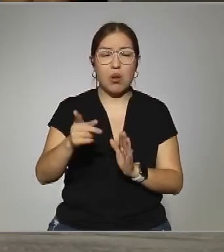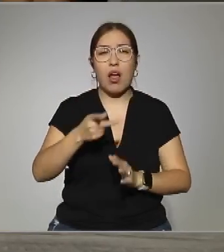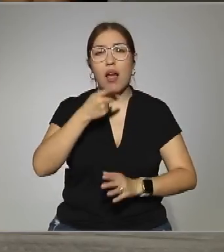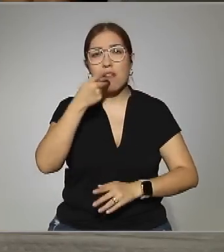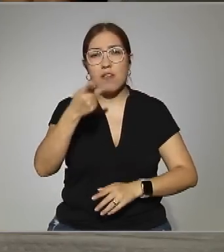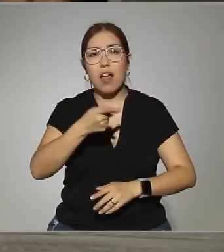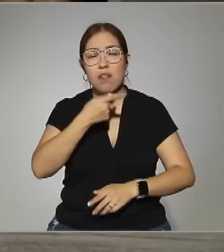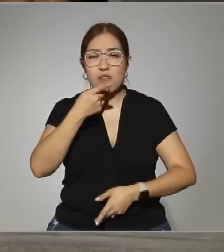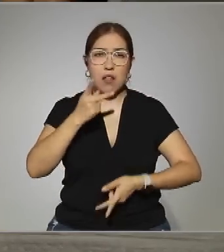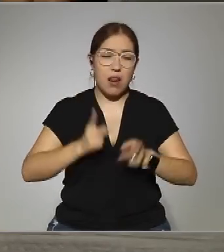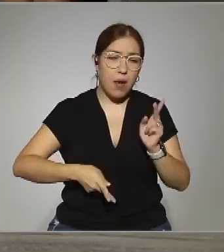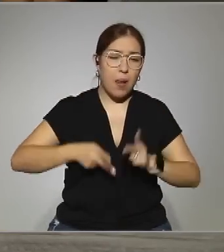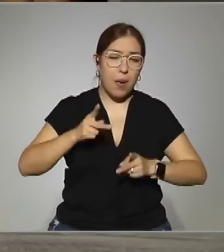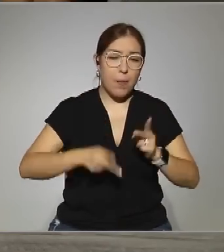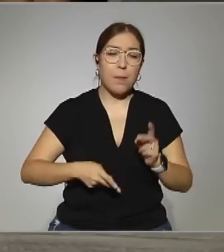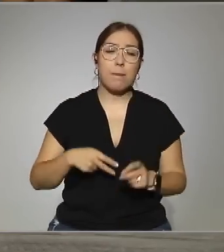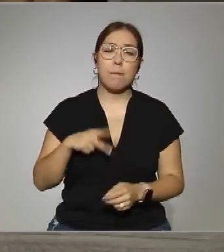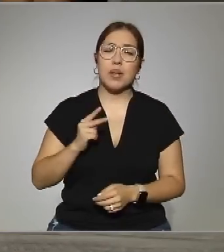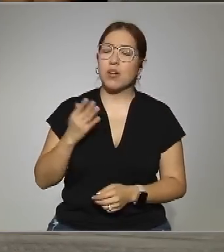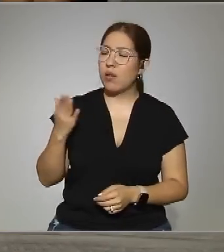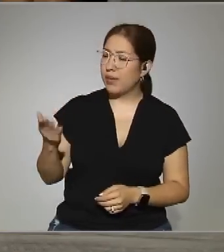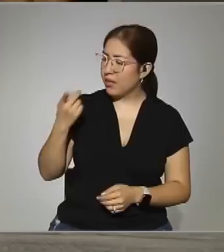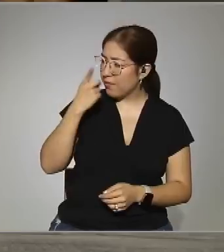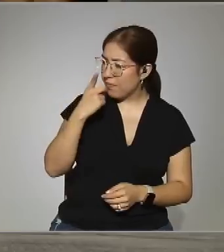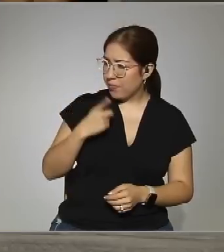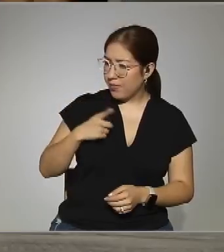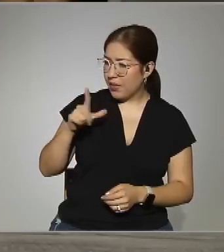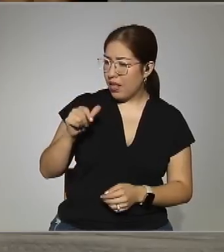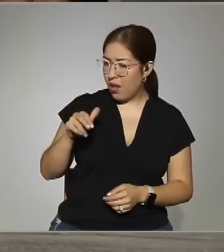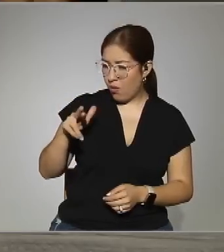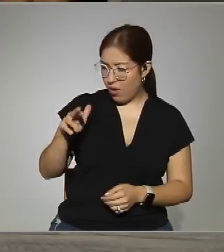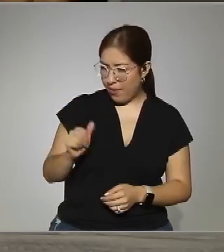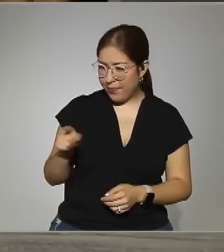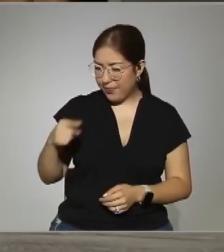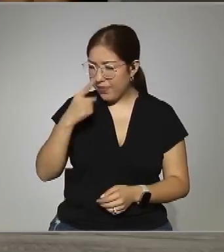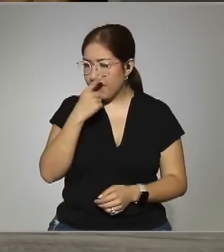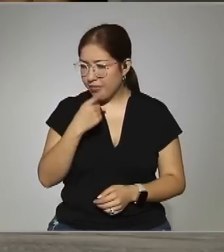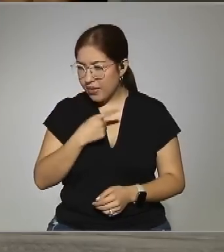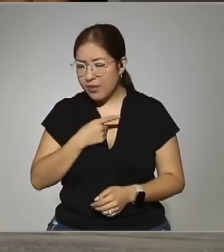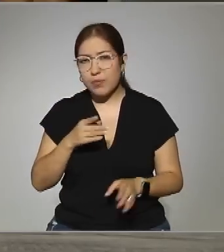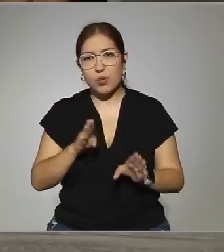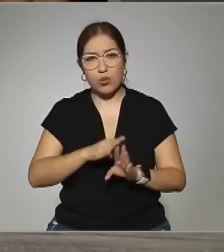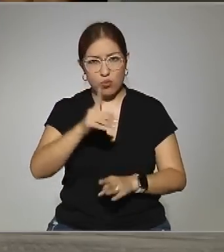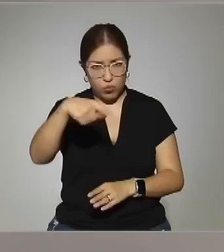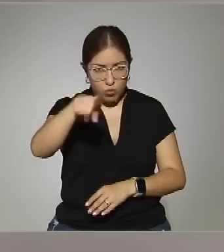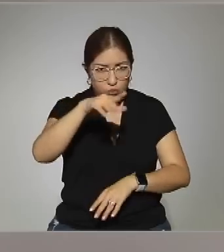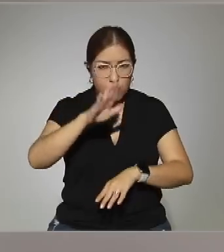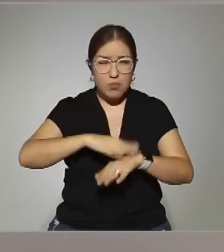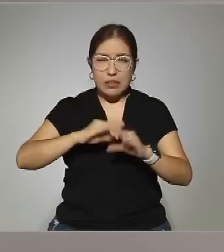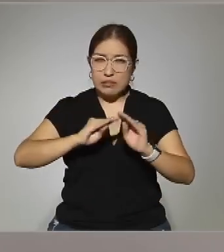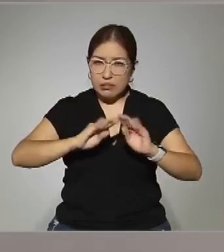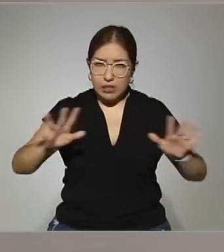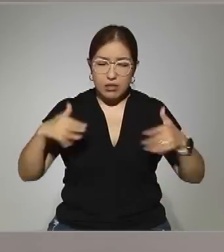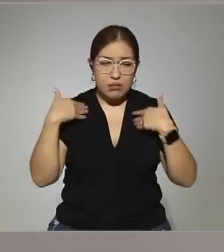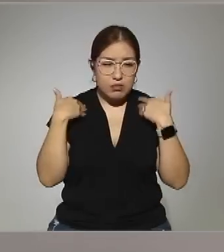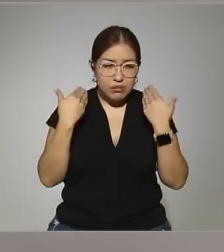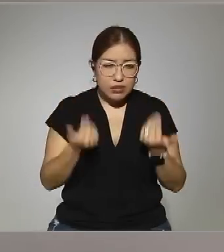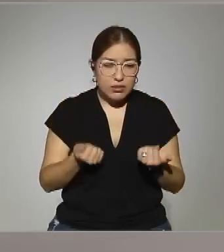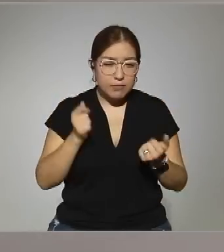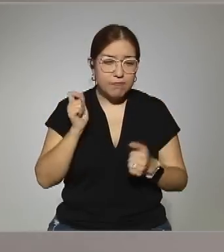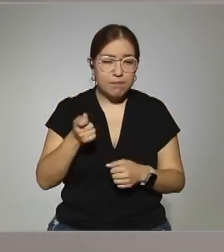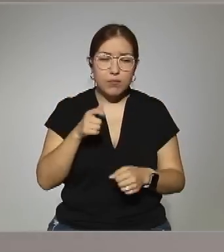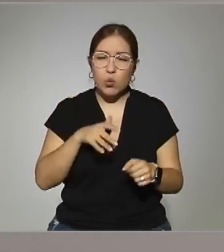pero a mí me gustaría, Lau, o sea, para que el público que nos está viendo tenga como un poquito más de claridad, ¿cuáles son